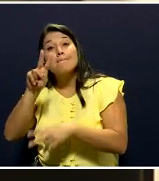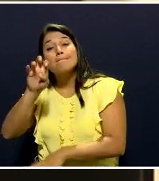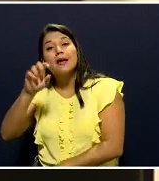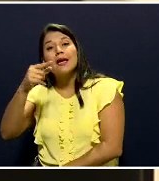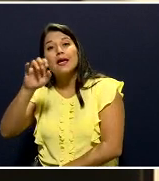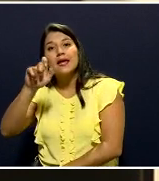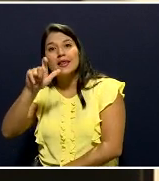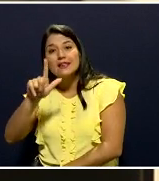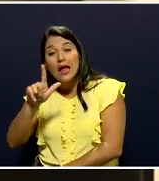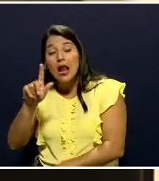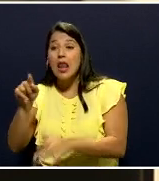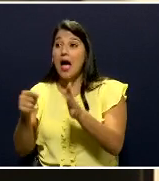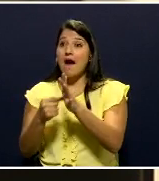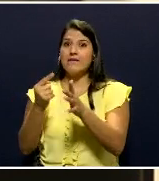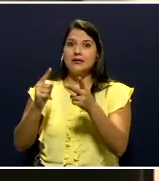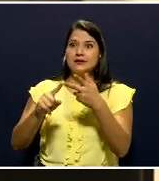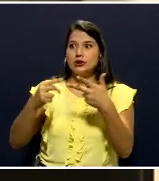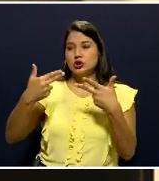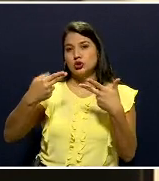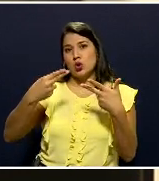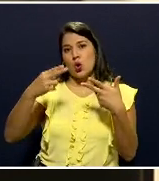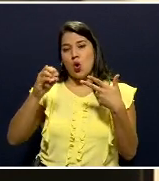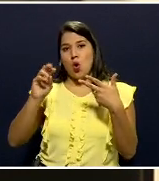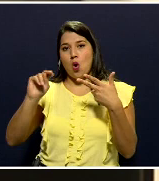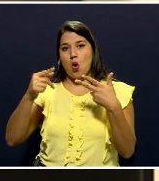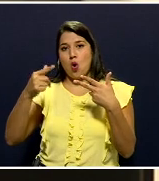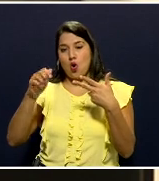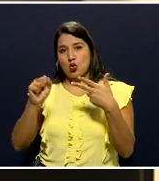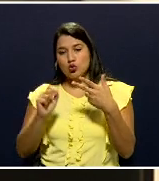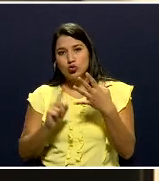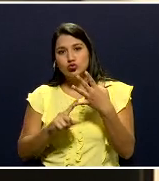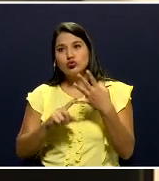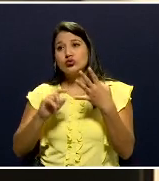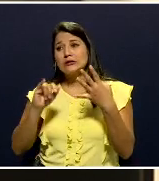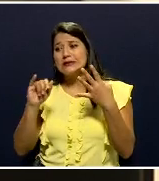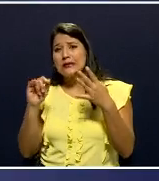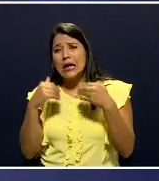que infectan insectos. Hay virus que infectan incluso bacterias.